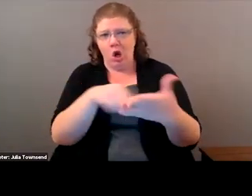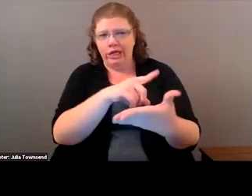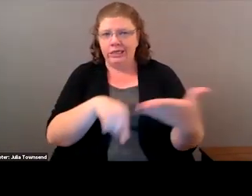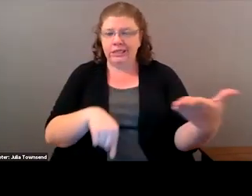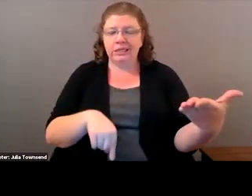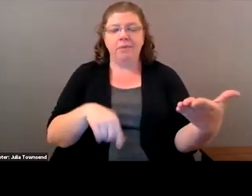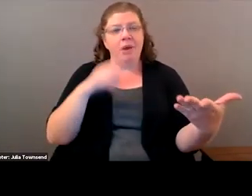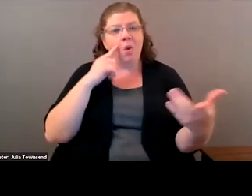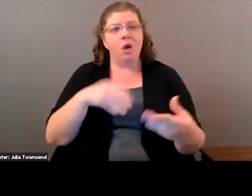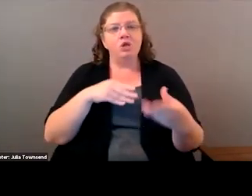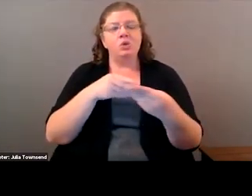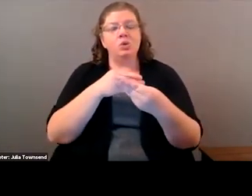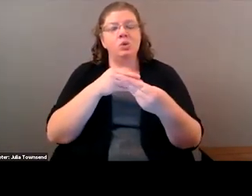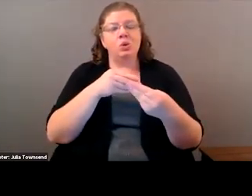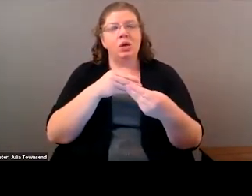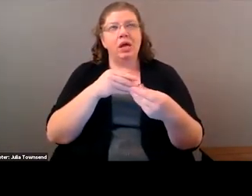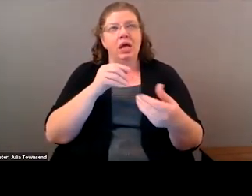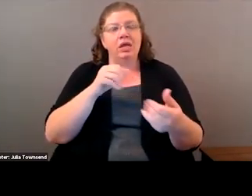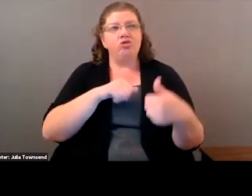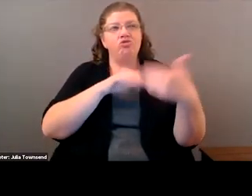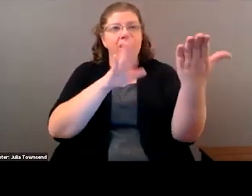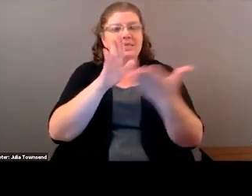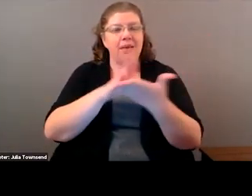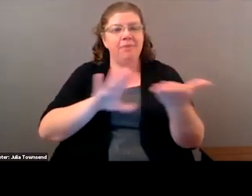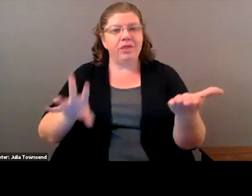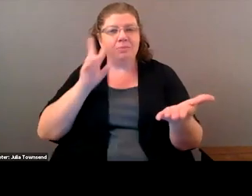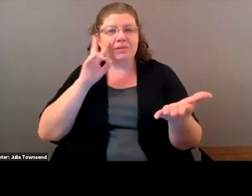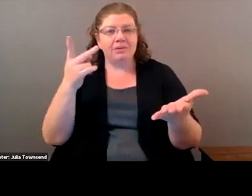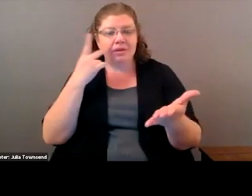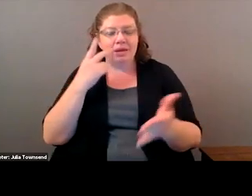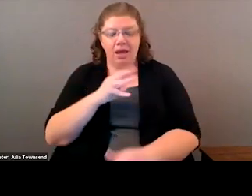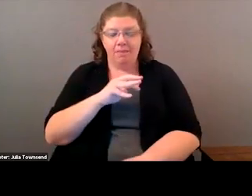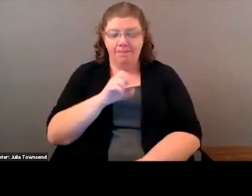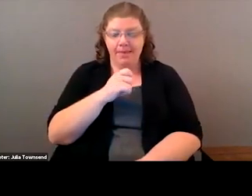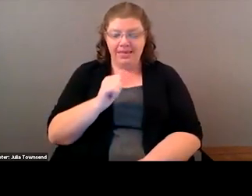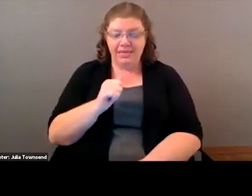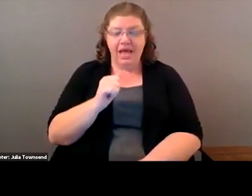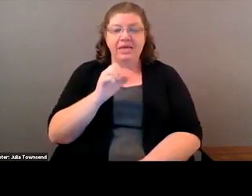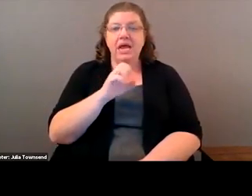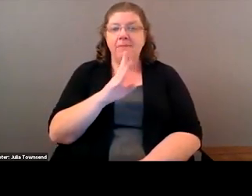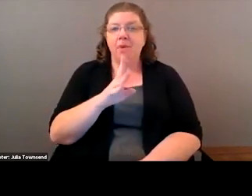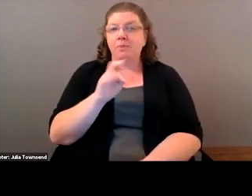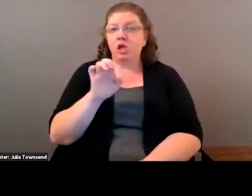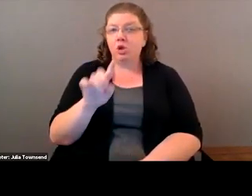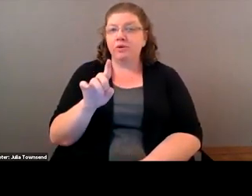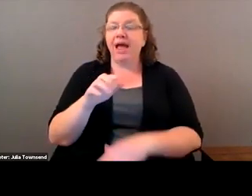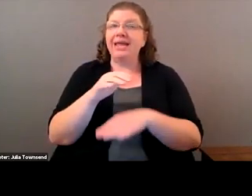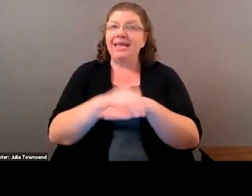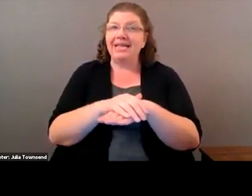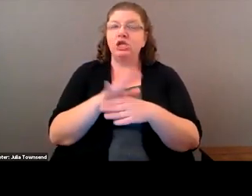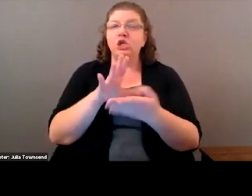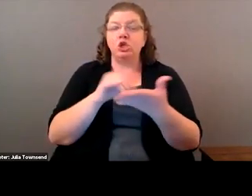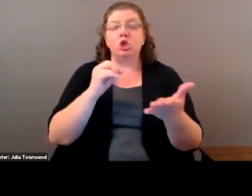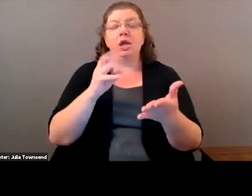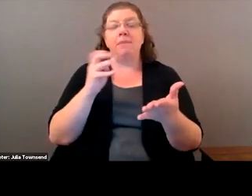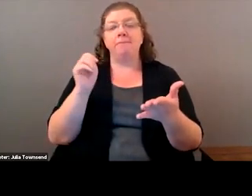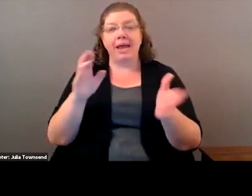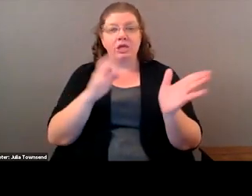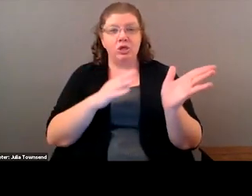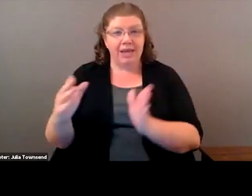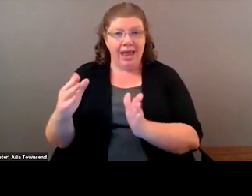sido su objetivo claro y meta es el plan maestro